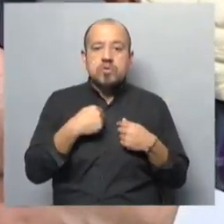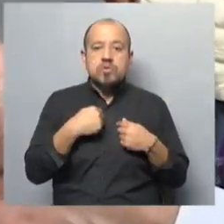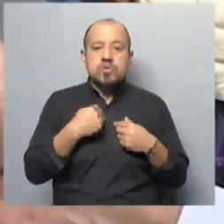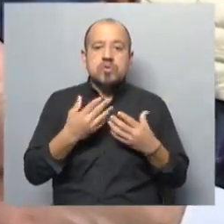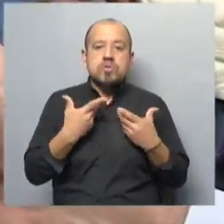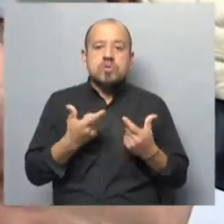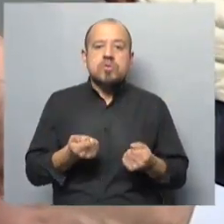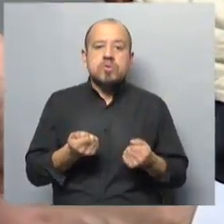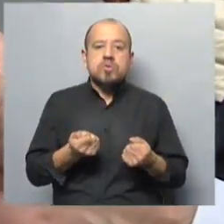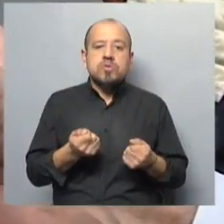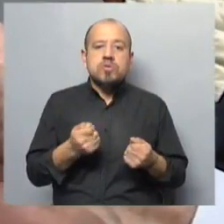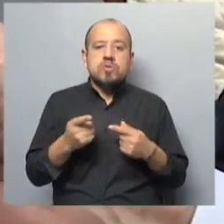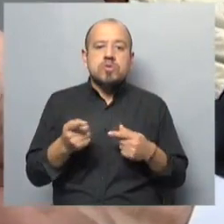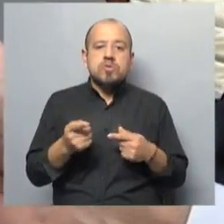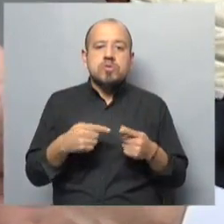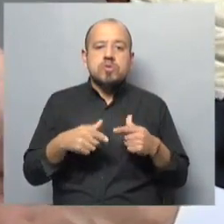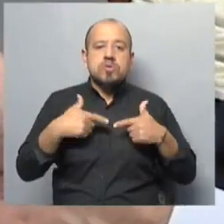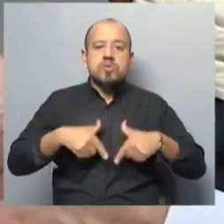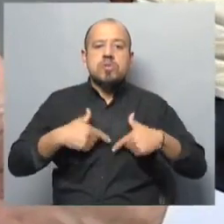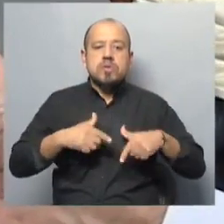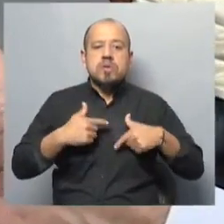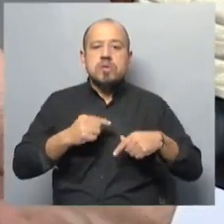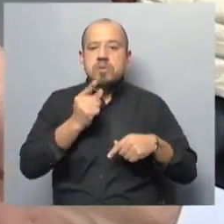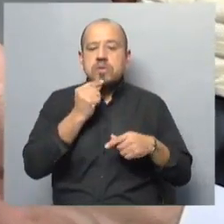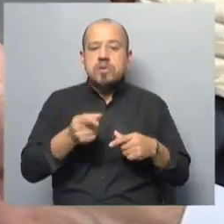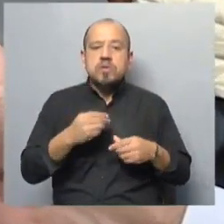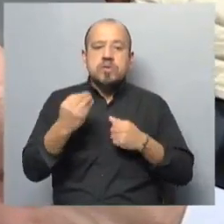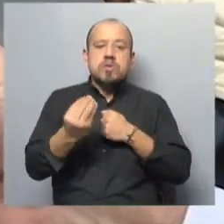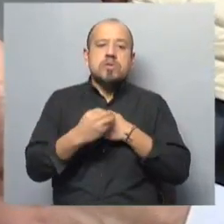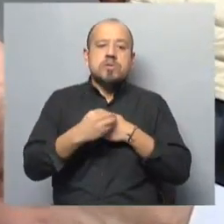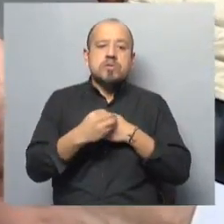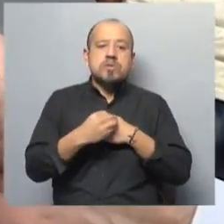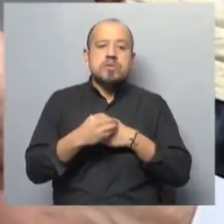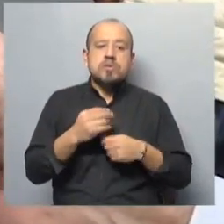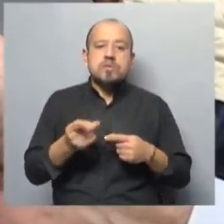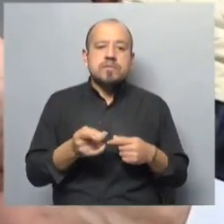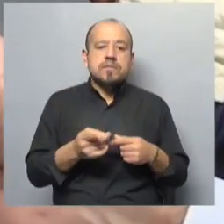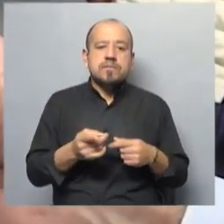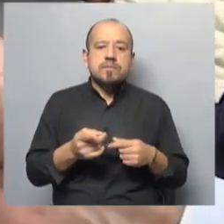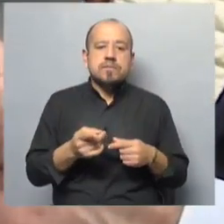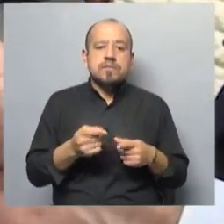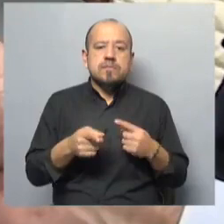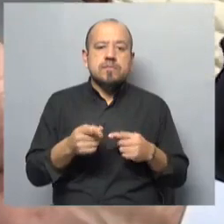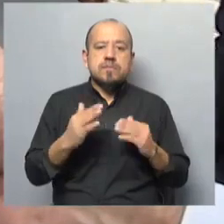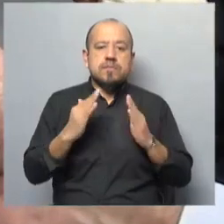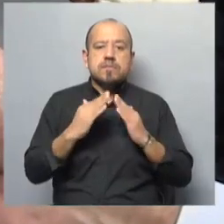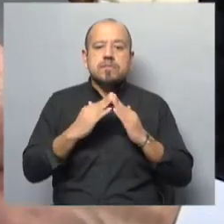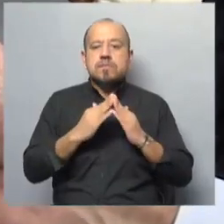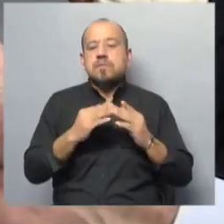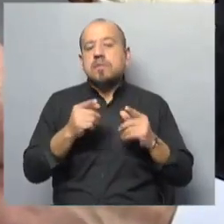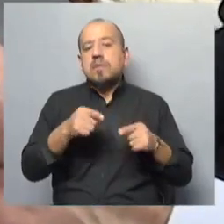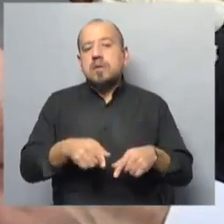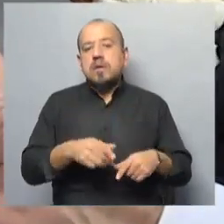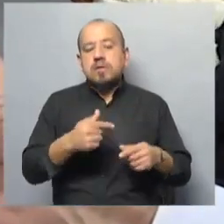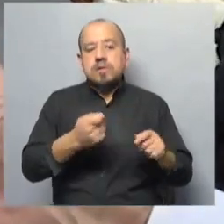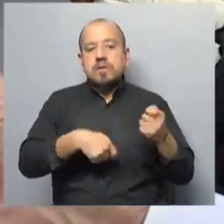ayudar. Cuando el Ministerio del Interior nos avisa que hay e interviene en una casa que es una boca de pasta